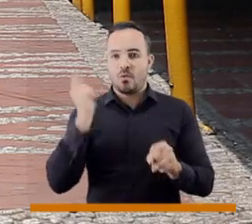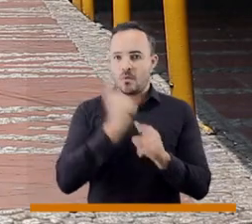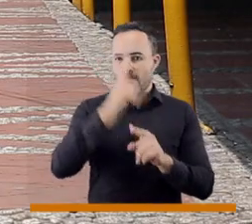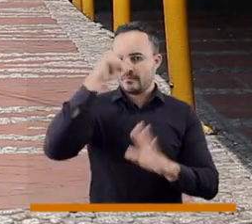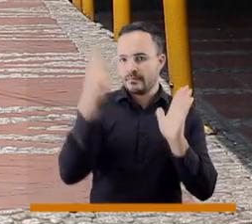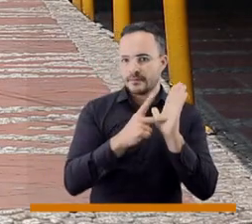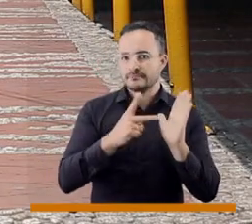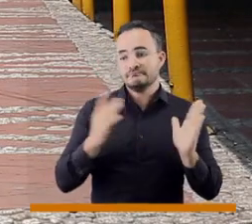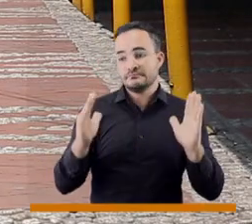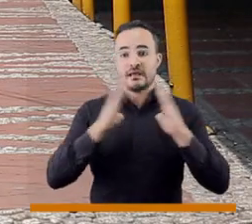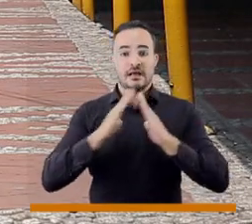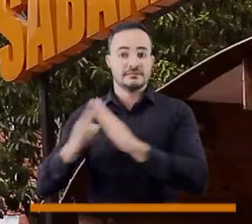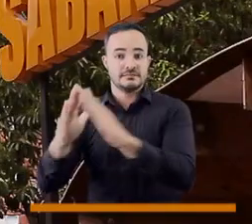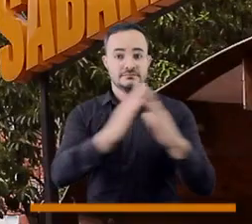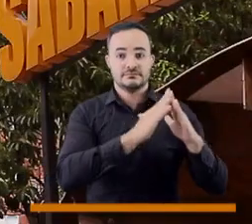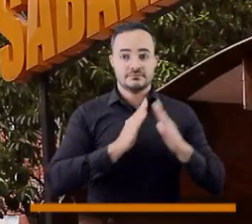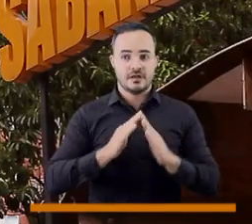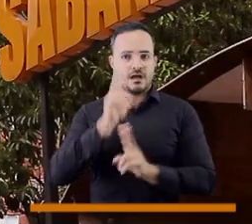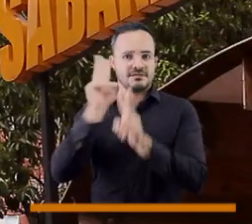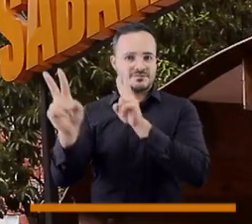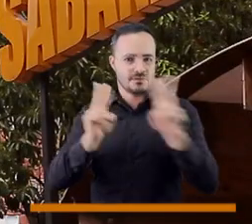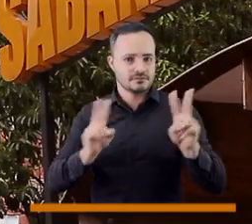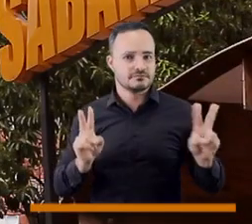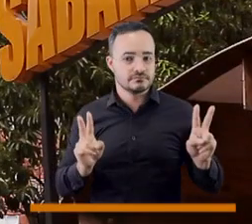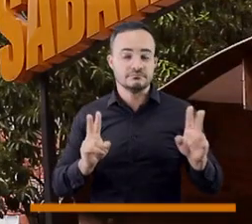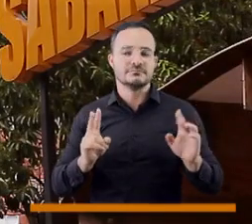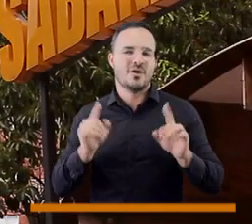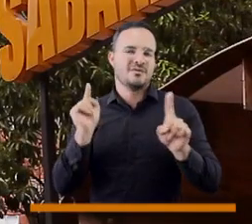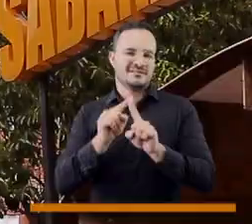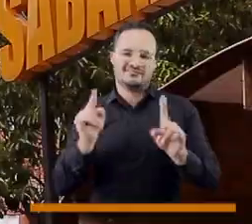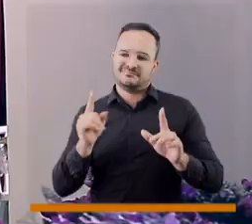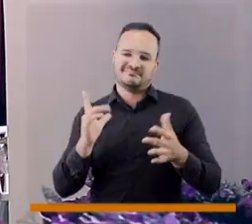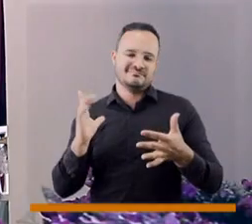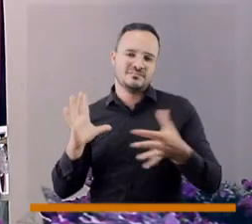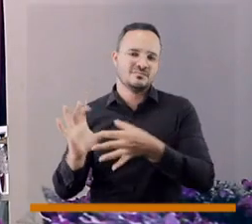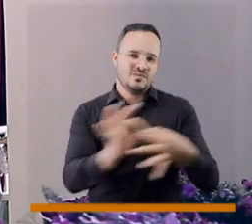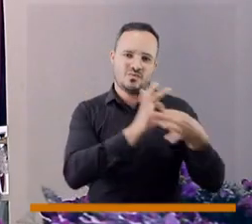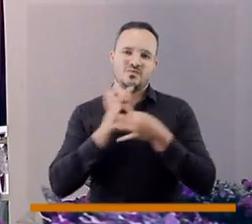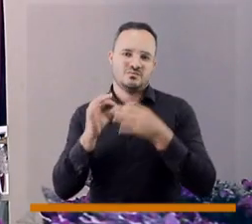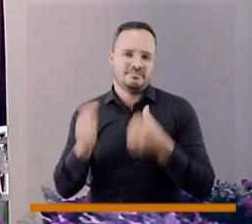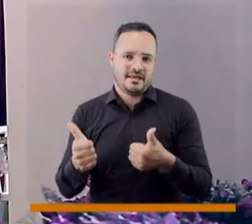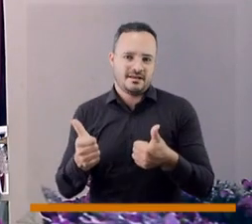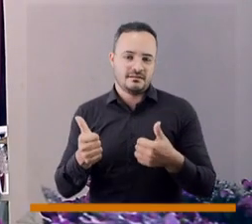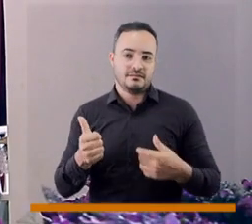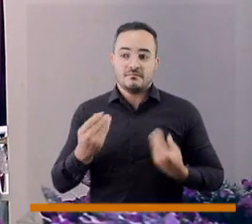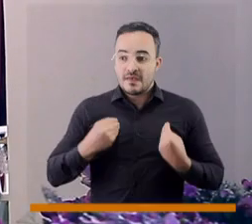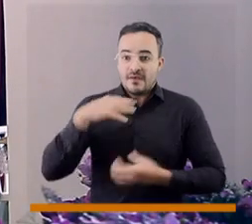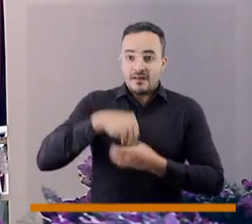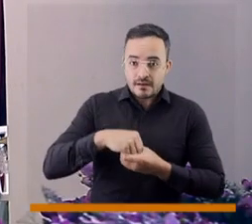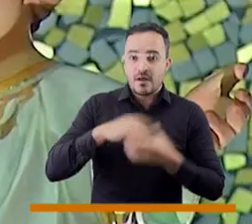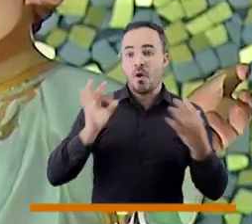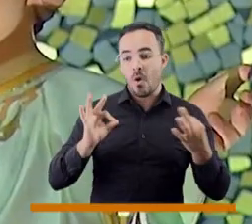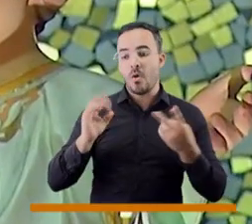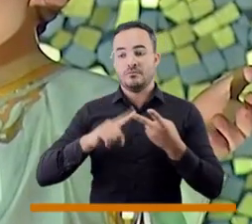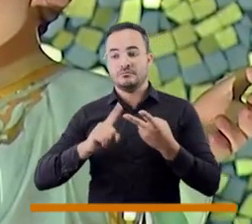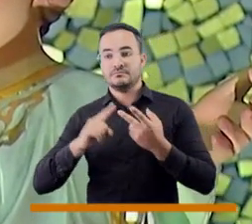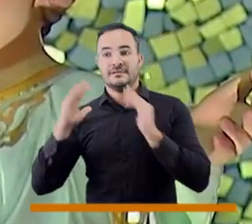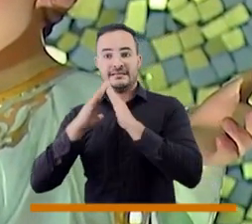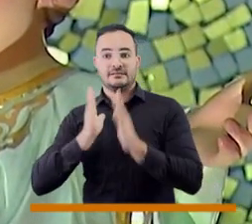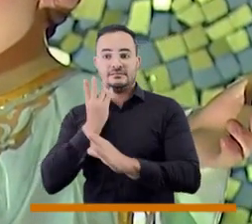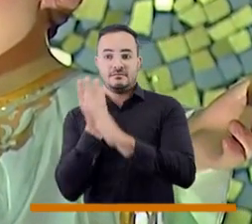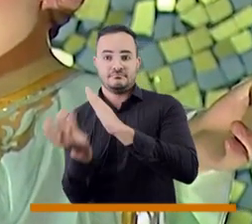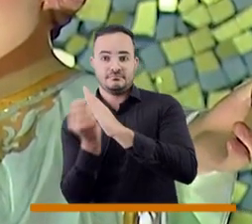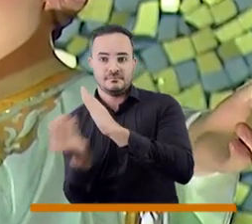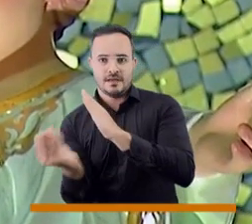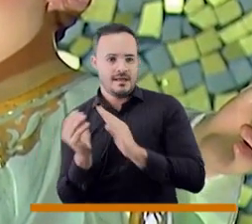generar esa convivencia con los vecinos y que se tiene que garantizar ese respeto entre vecinos para que pueda haber una armonía entre los